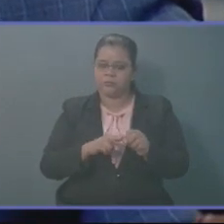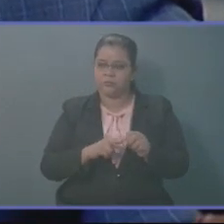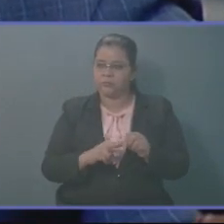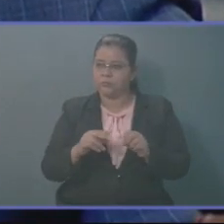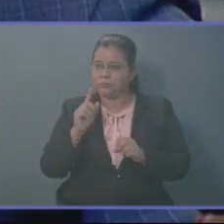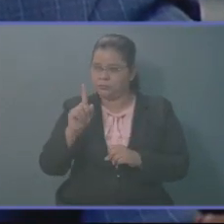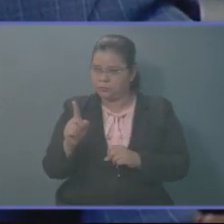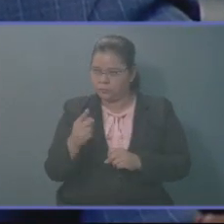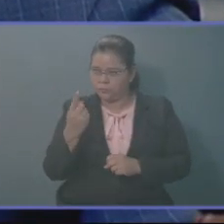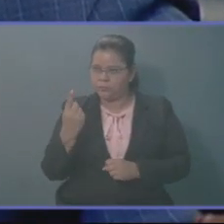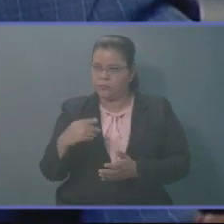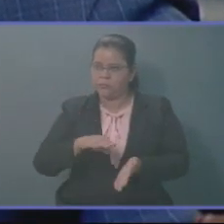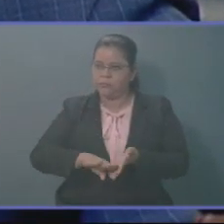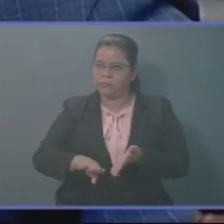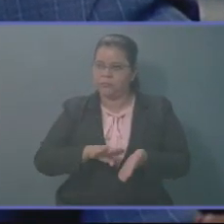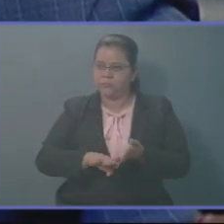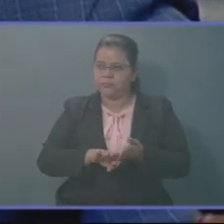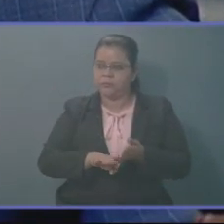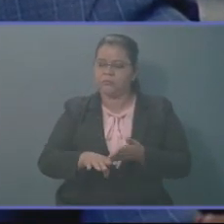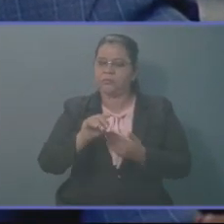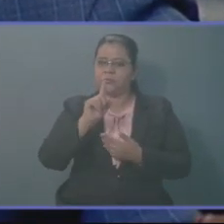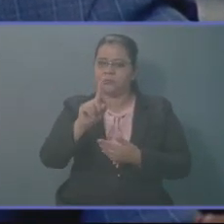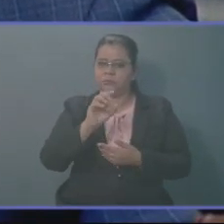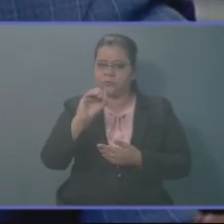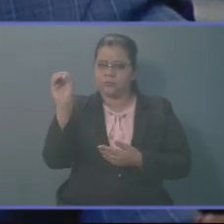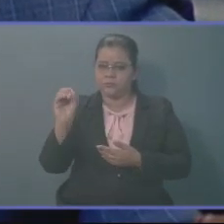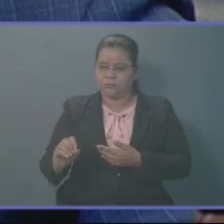Se pagará un cuarto del 1%,